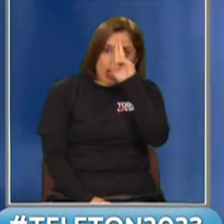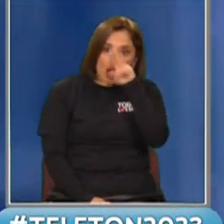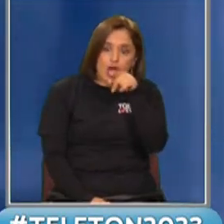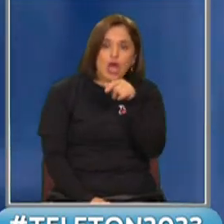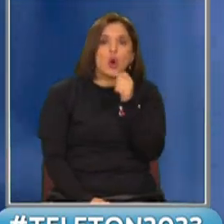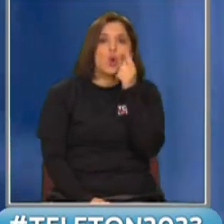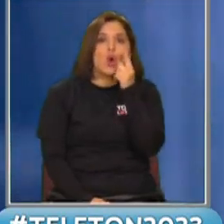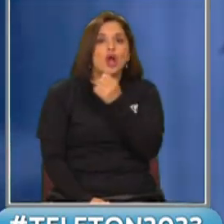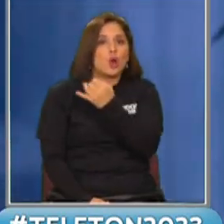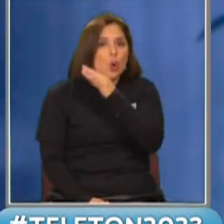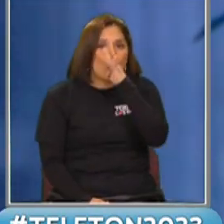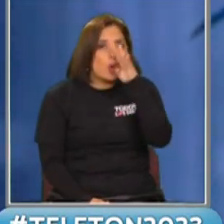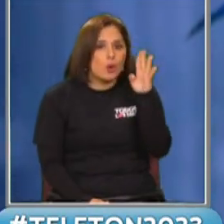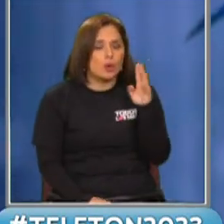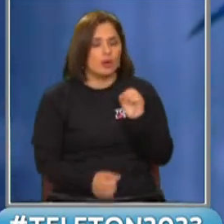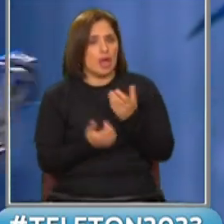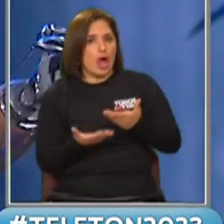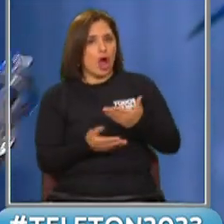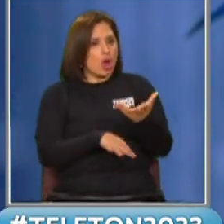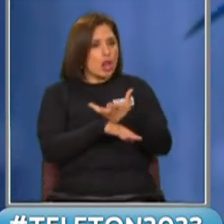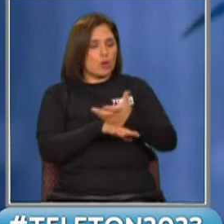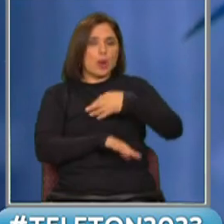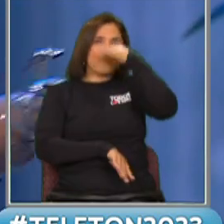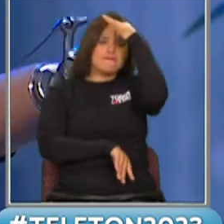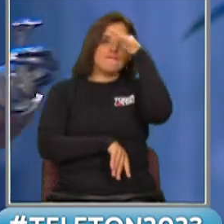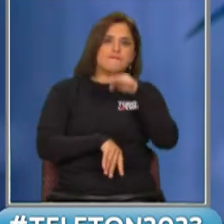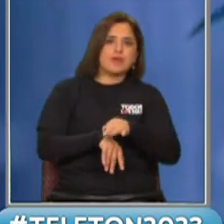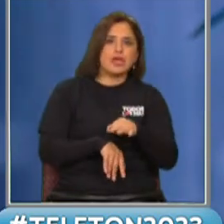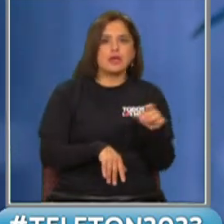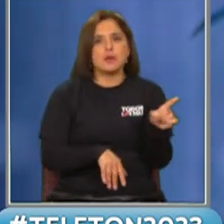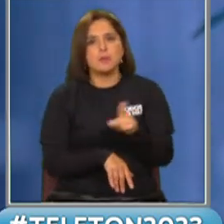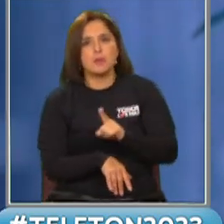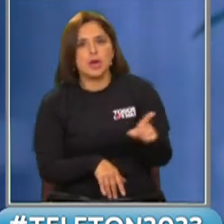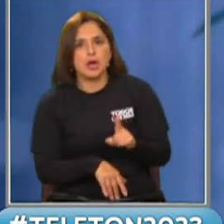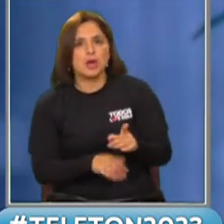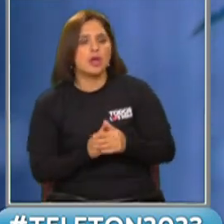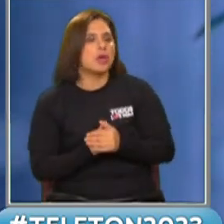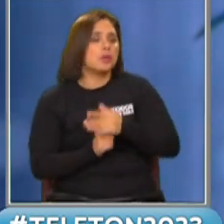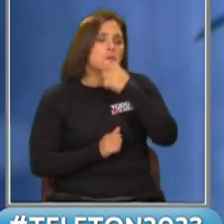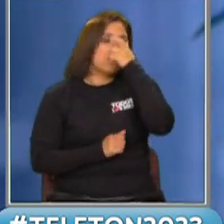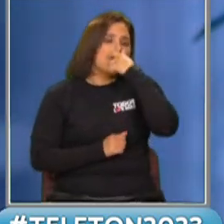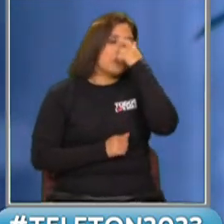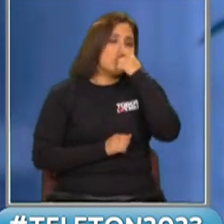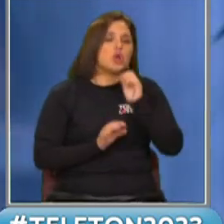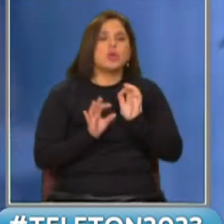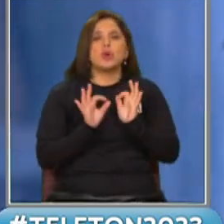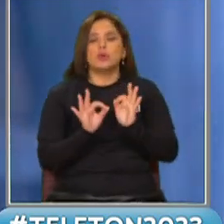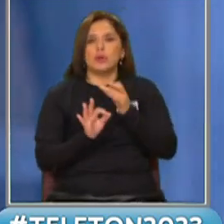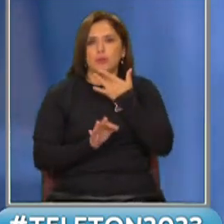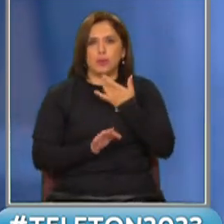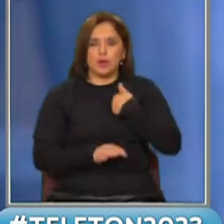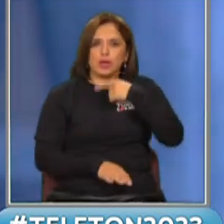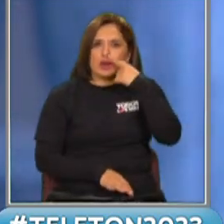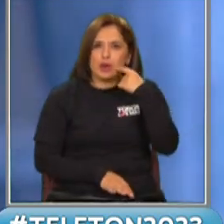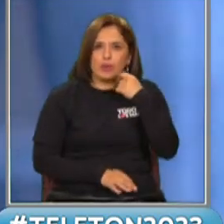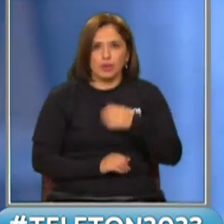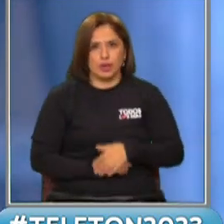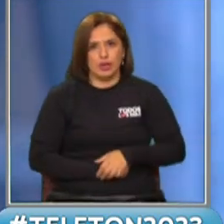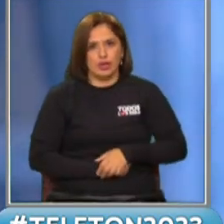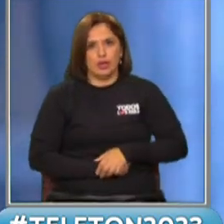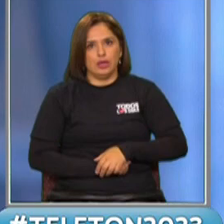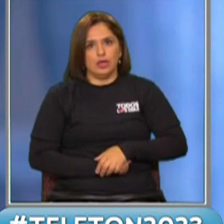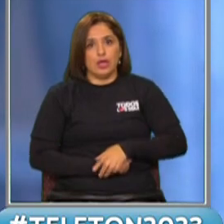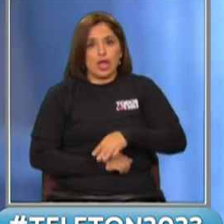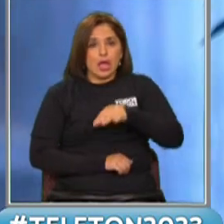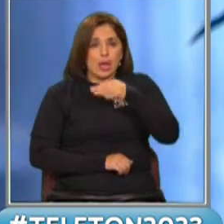reconoce los colores ahora ponte tú el huevón se enferma no le da ébola se resfría normal como porque al hombre le da se mueren